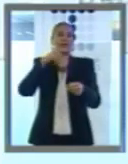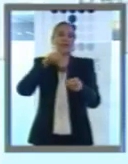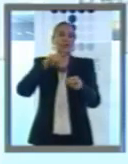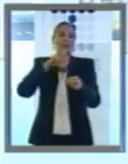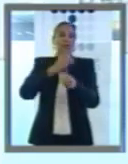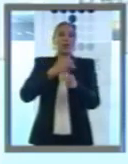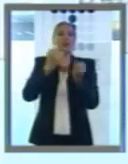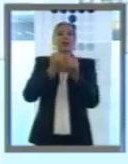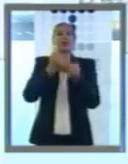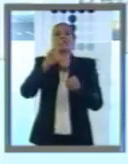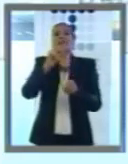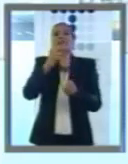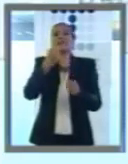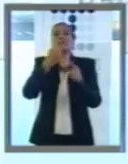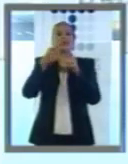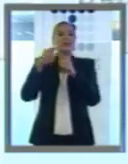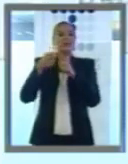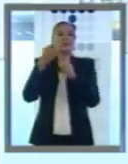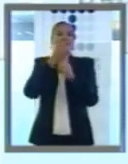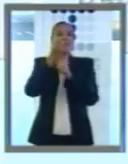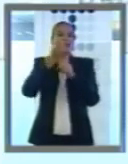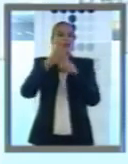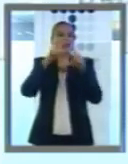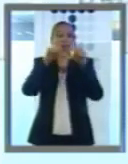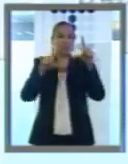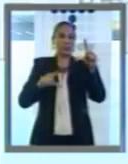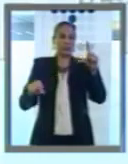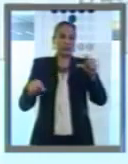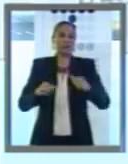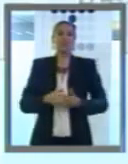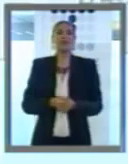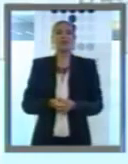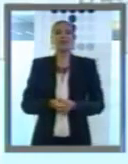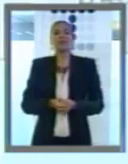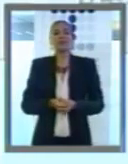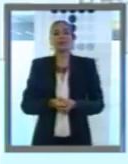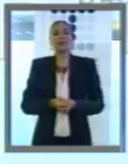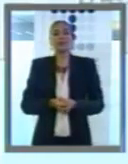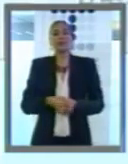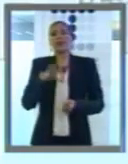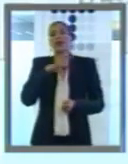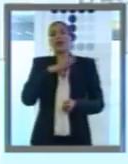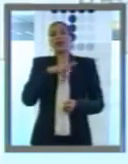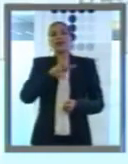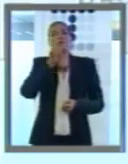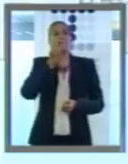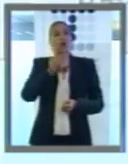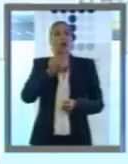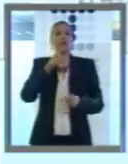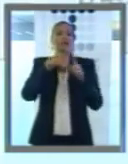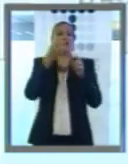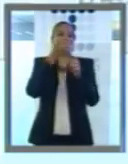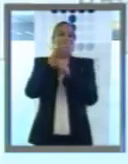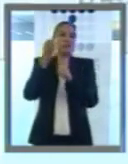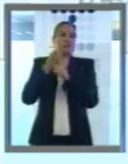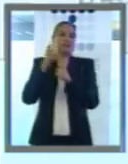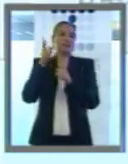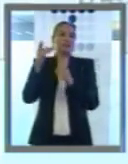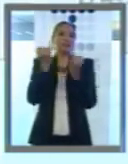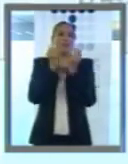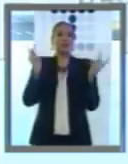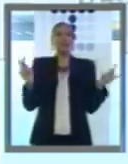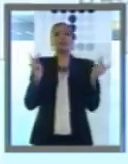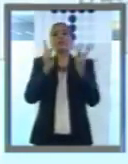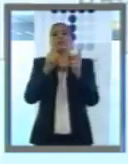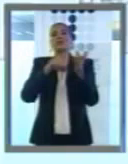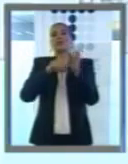entidades, las 32 órganos garantes de las entidades federativas. Hay dos entidades que coinciden en tanto